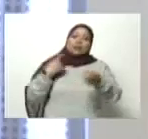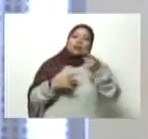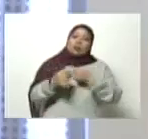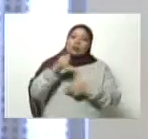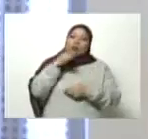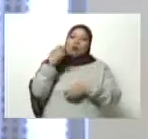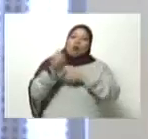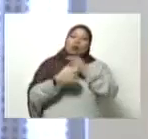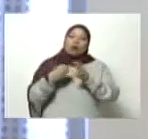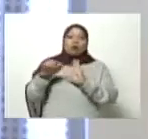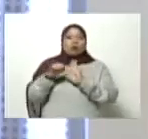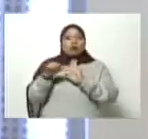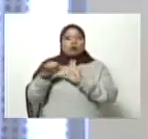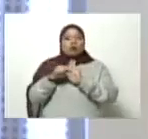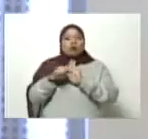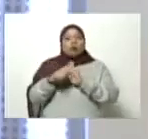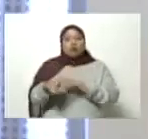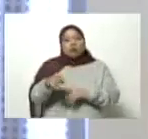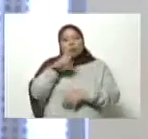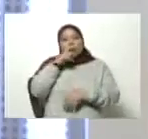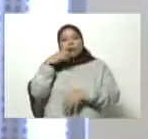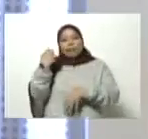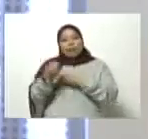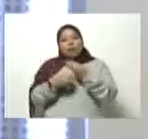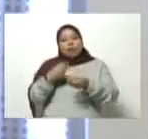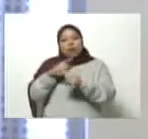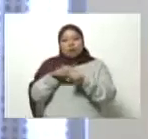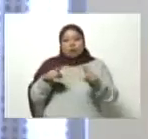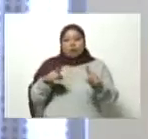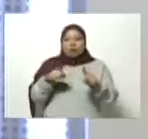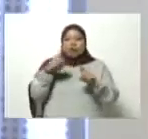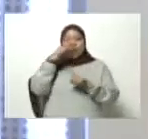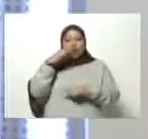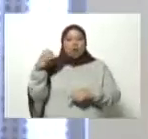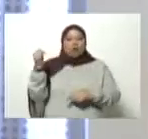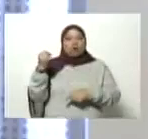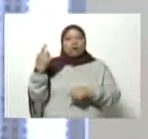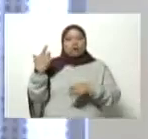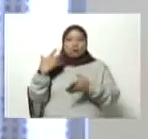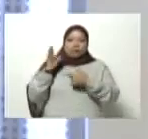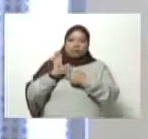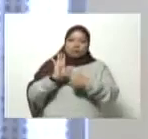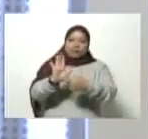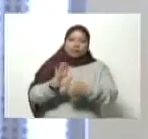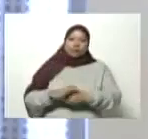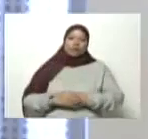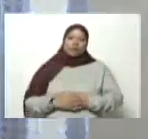Bueno, ¿cómo se acerca Macron y Maduro? ¿Cómo París y Caracas pueden concordar? Se lo mostramos.